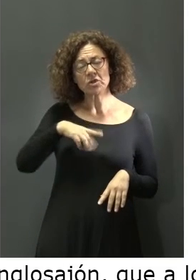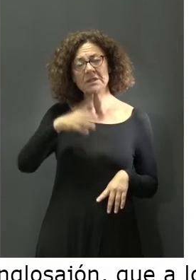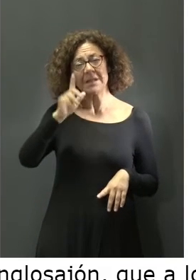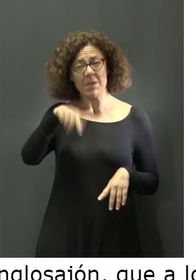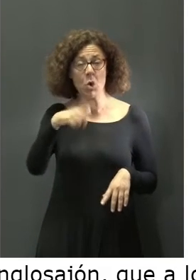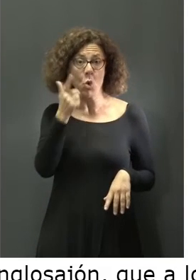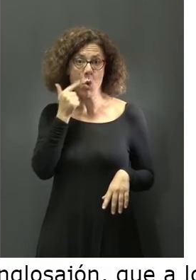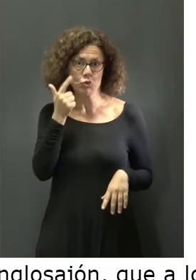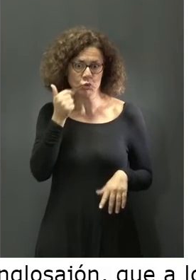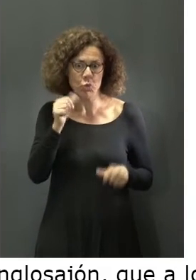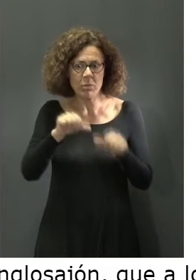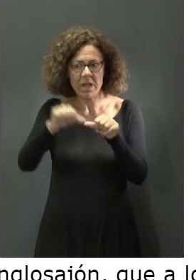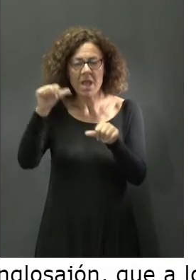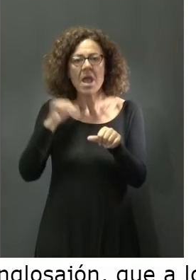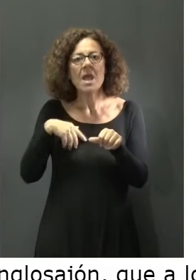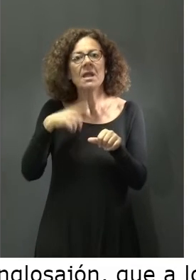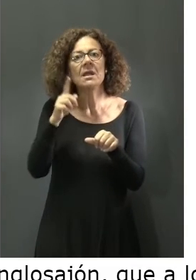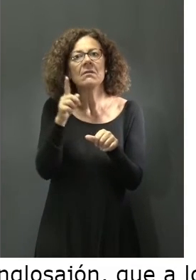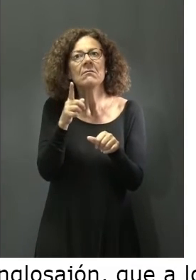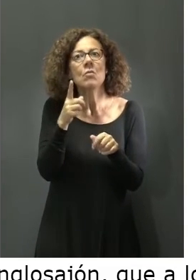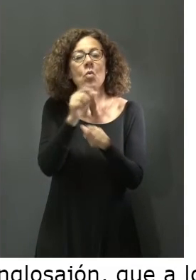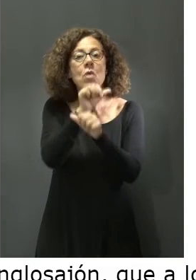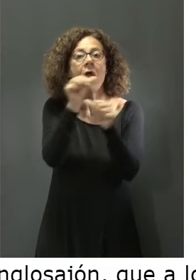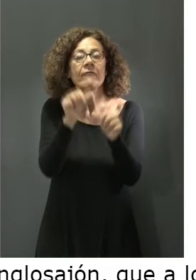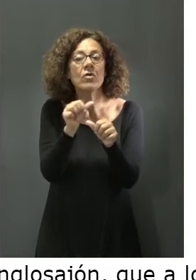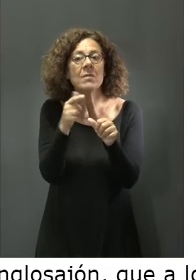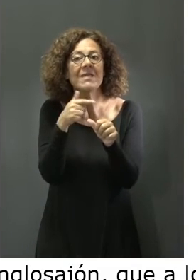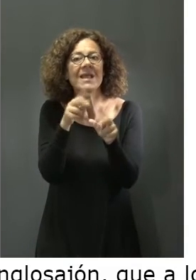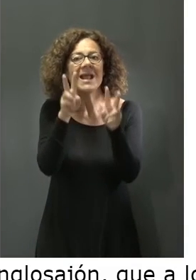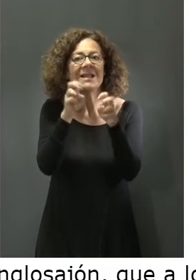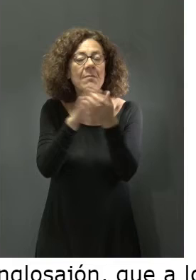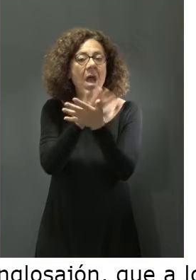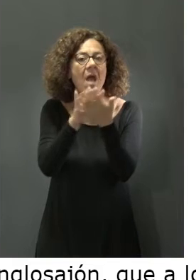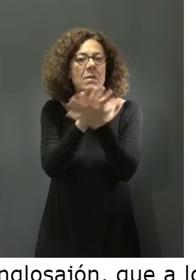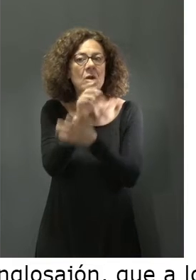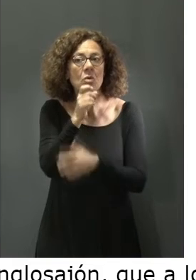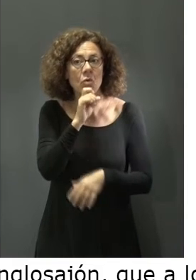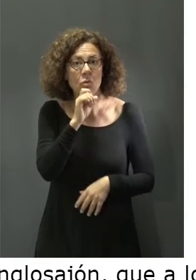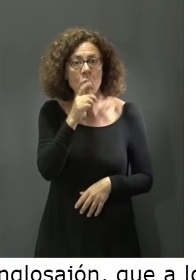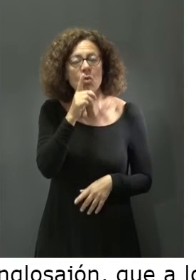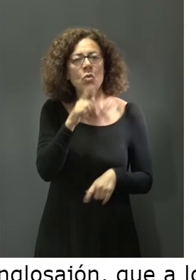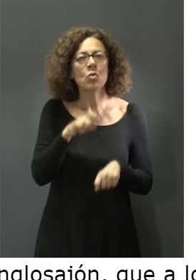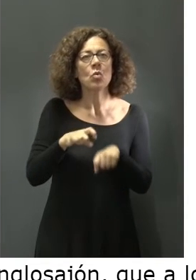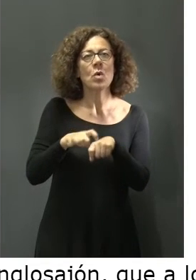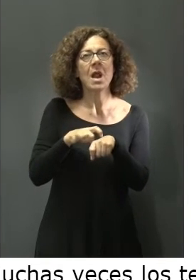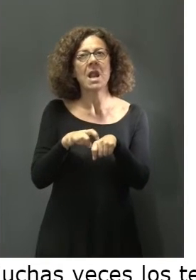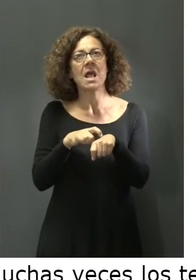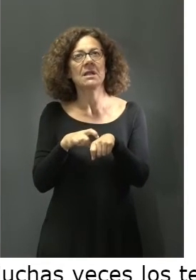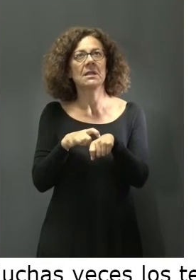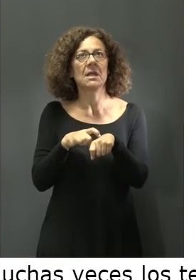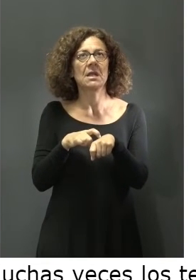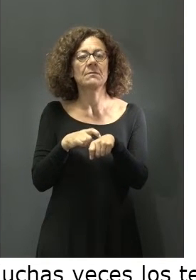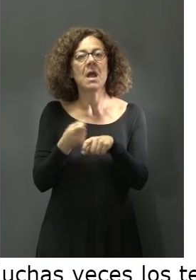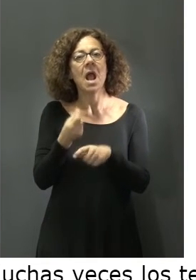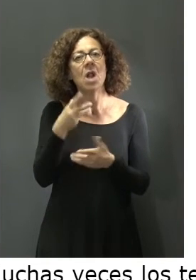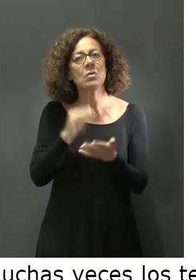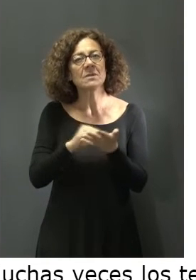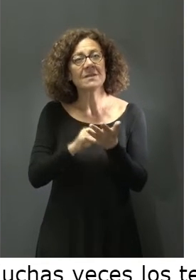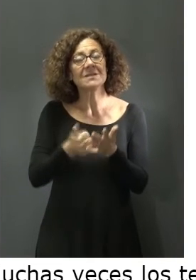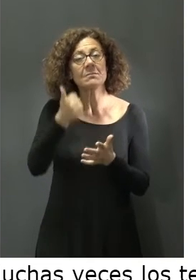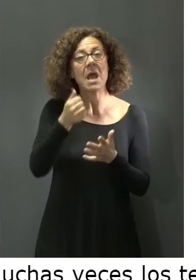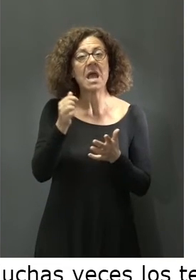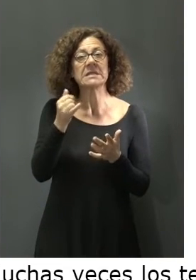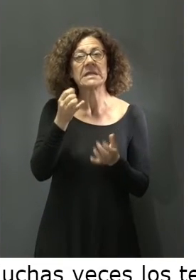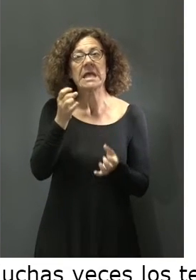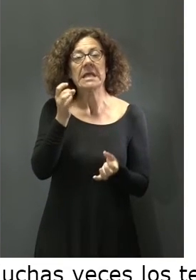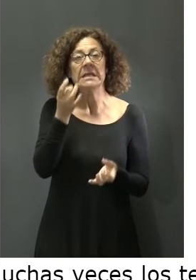tradición y otra manera de abordar el tema, ¿no? Quizás con un carácter a veces más didáctico que